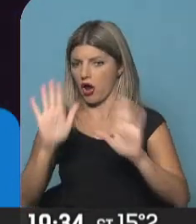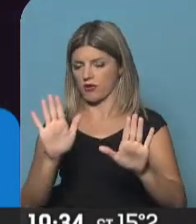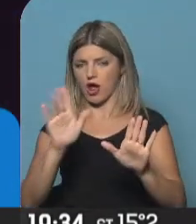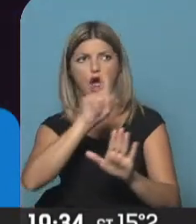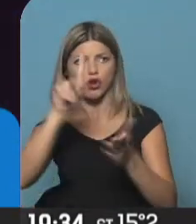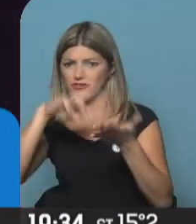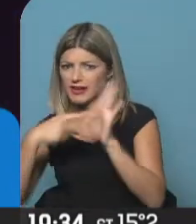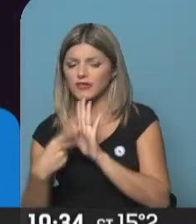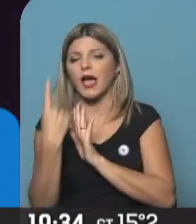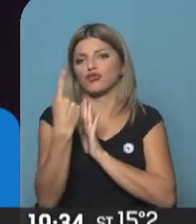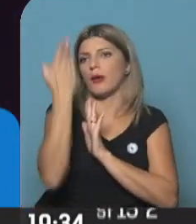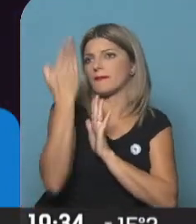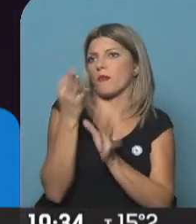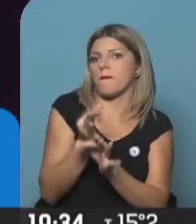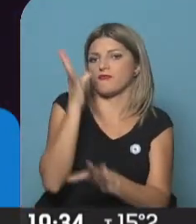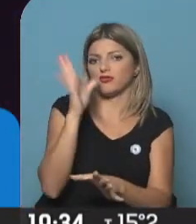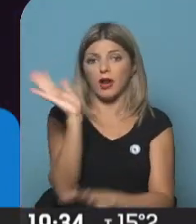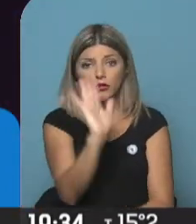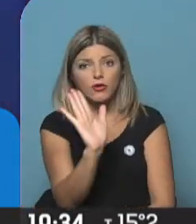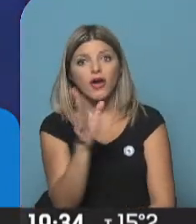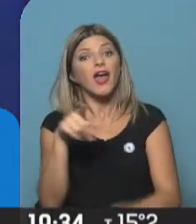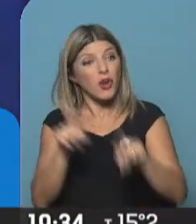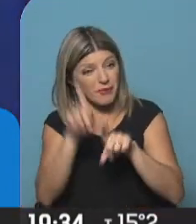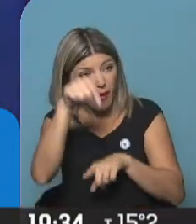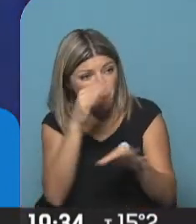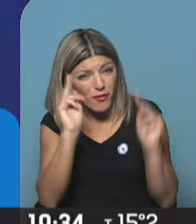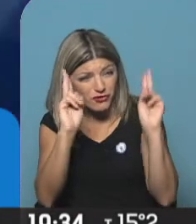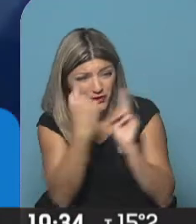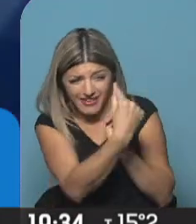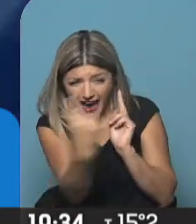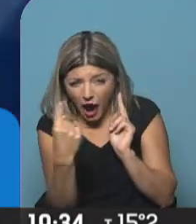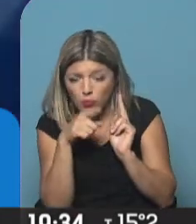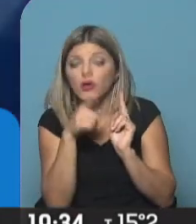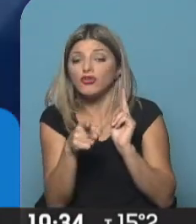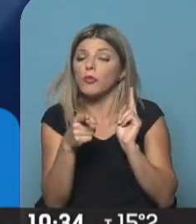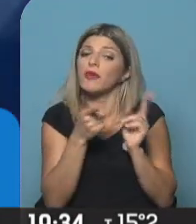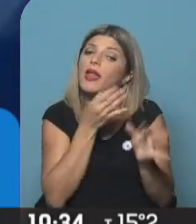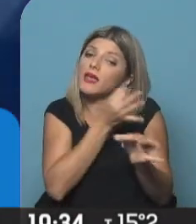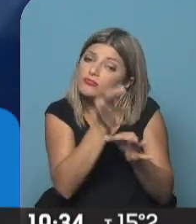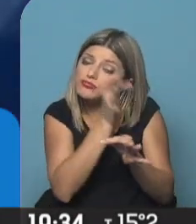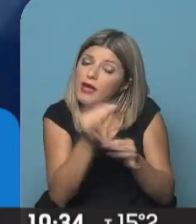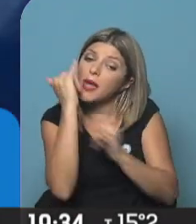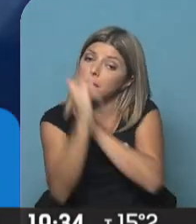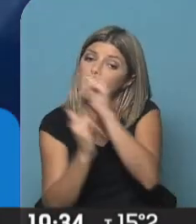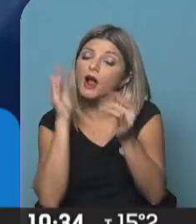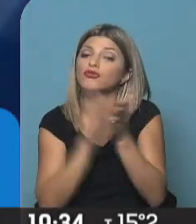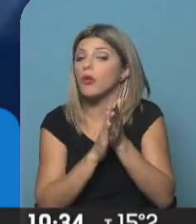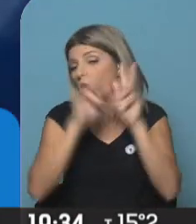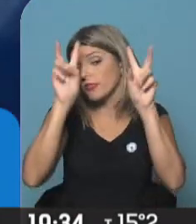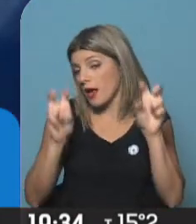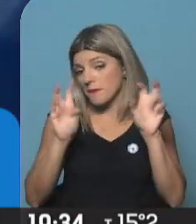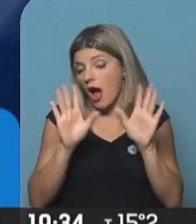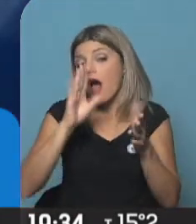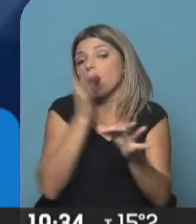una formación determinada puede ser la idea es que sea con los docentes que hoy tiene la escuela y que puedan abordar la temática donde los chicos puedan preguntar y puedan